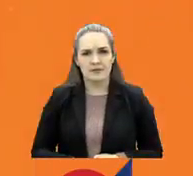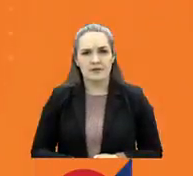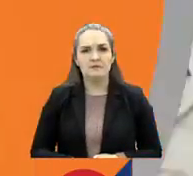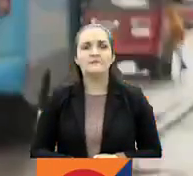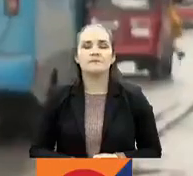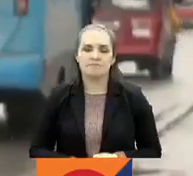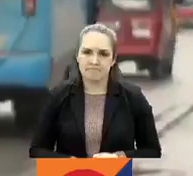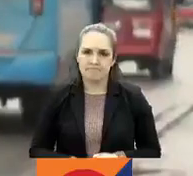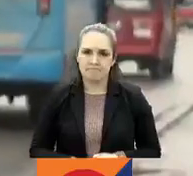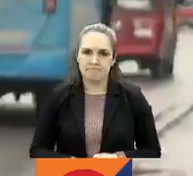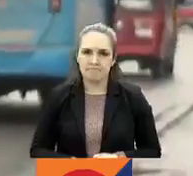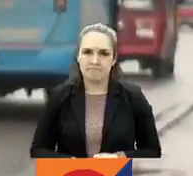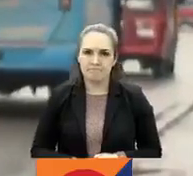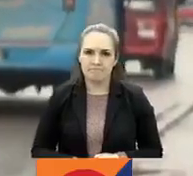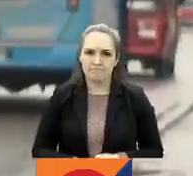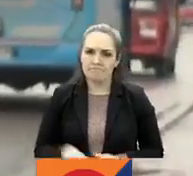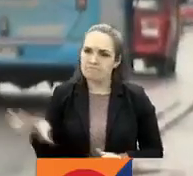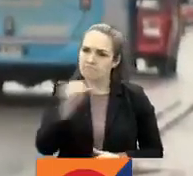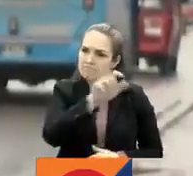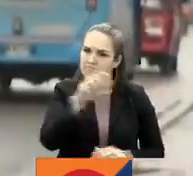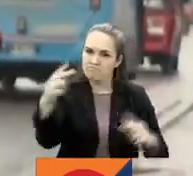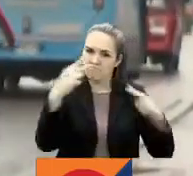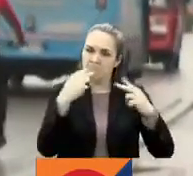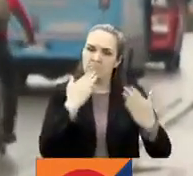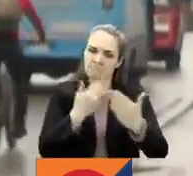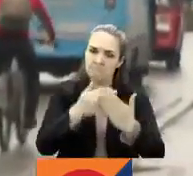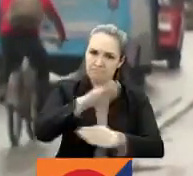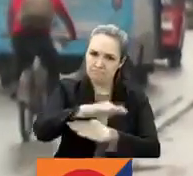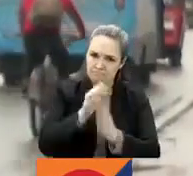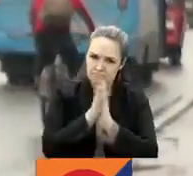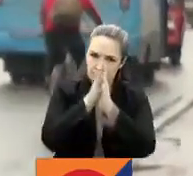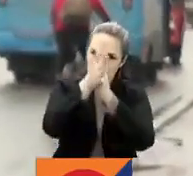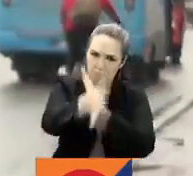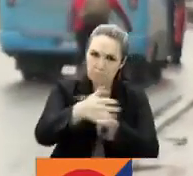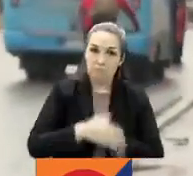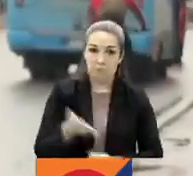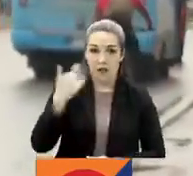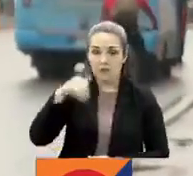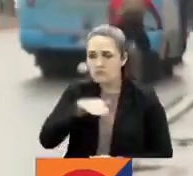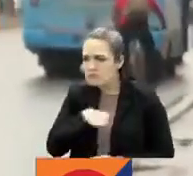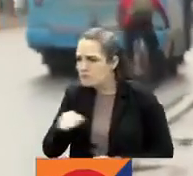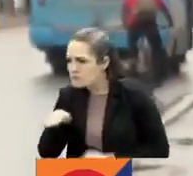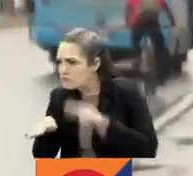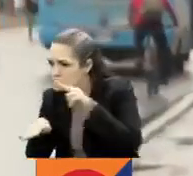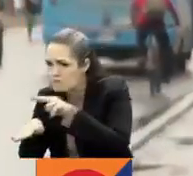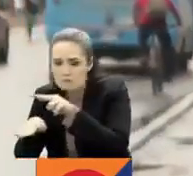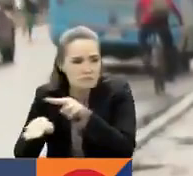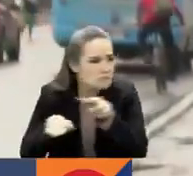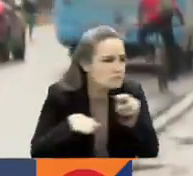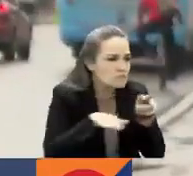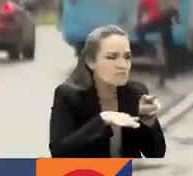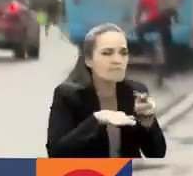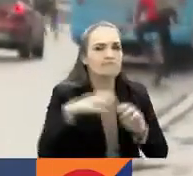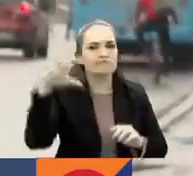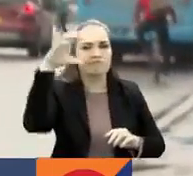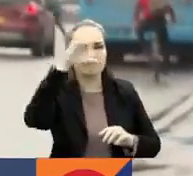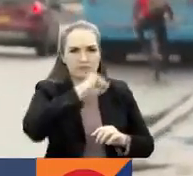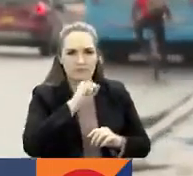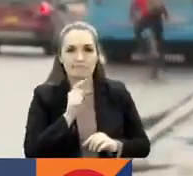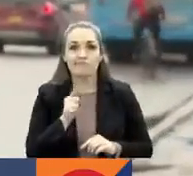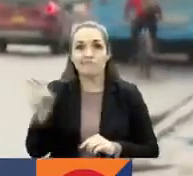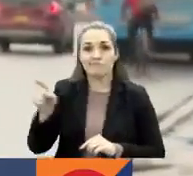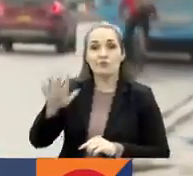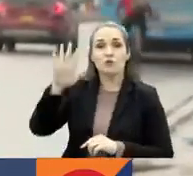Carolina, José Fernando, televidentes, muy buenas tardes. Sobre el recorrido que realizamos esta mañana, efectivamente encontramos